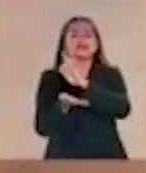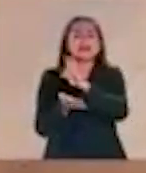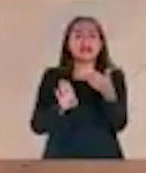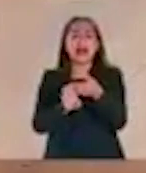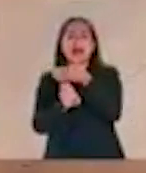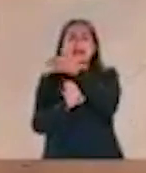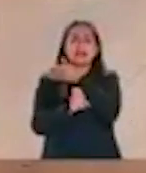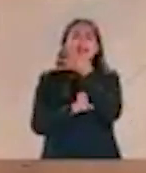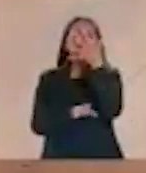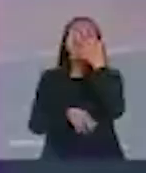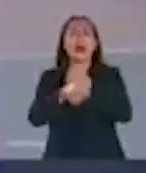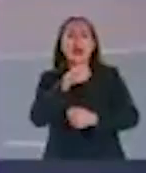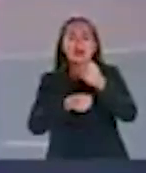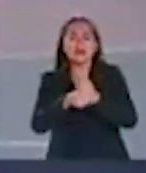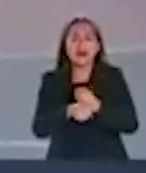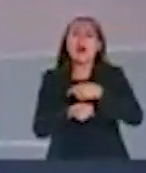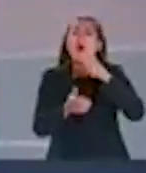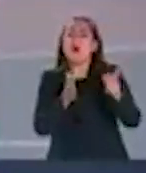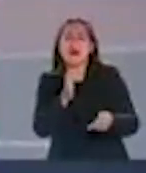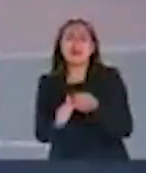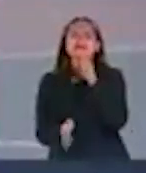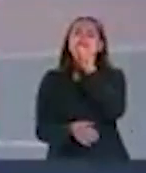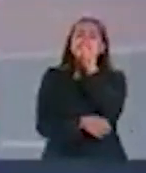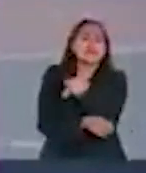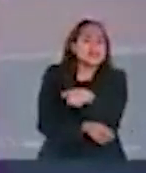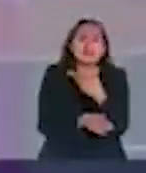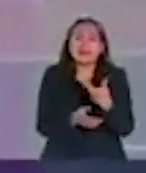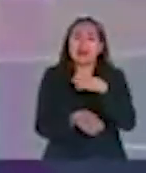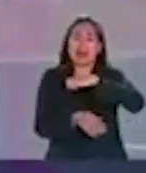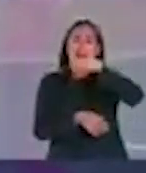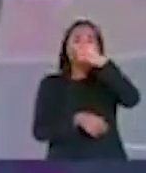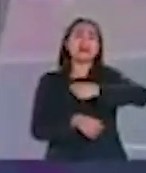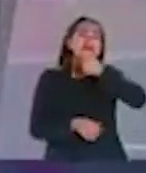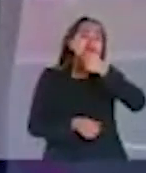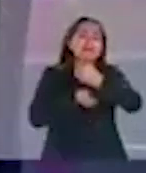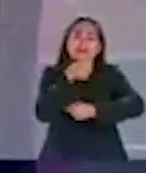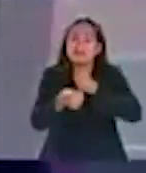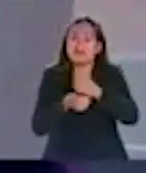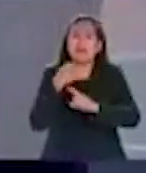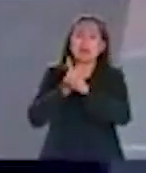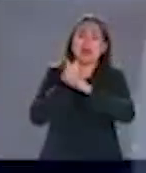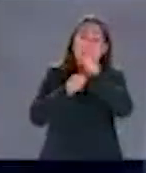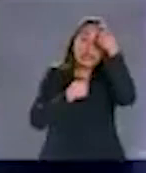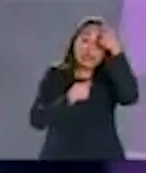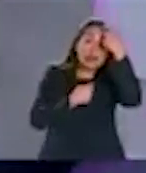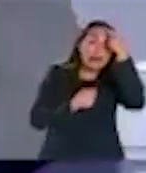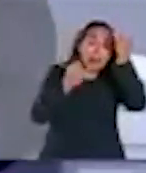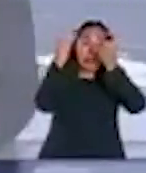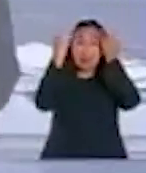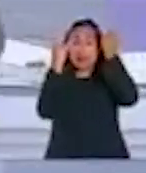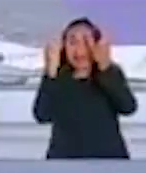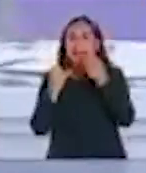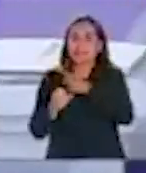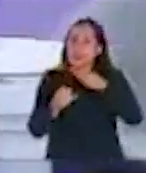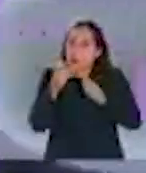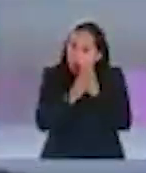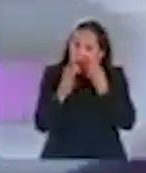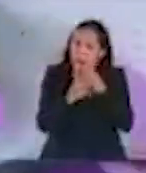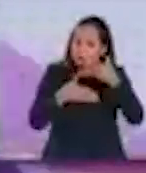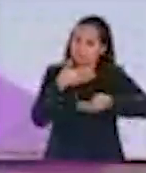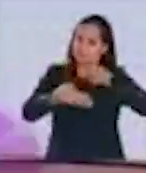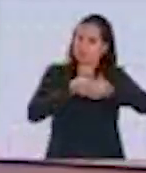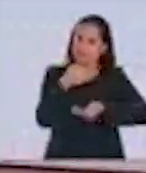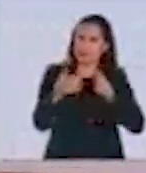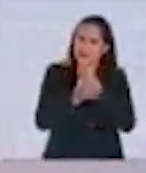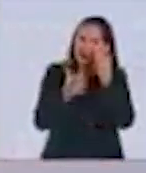otra vez el problema no es la edad el problema son las ideas necesitas actualizarte andrés manuel ya lo